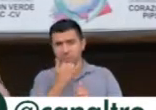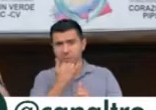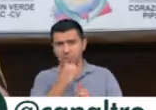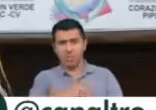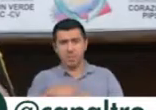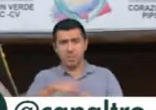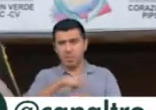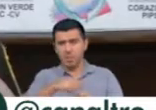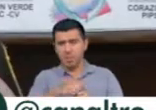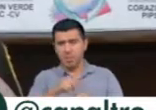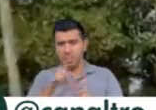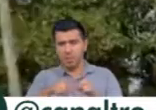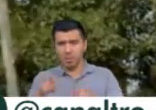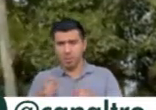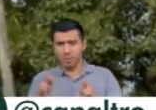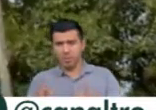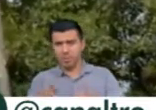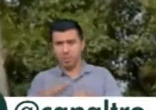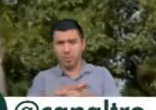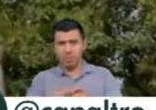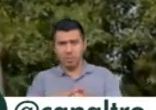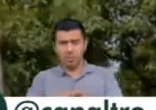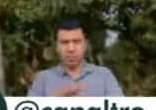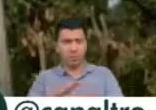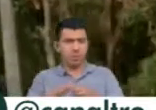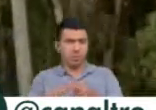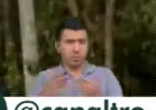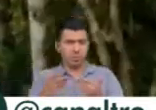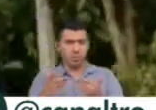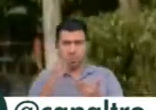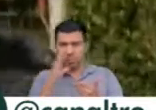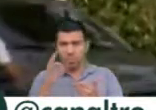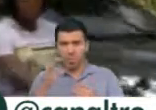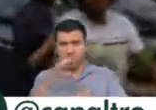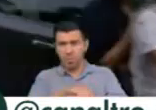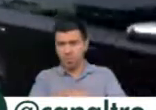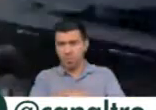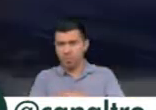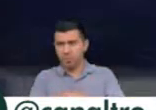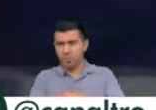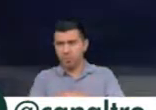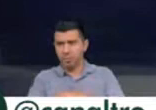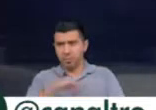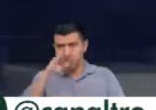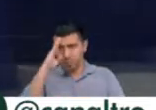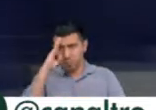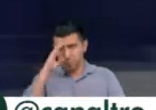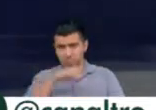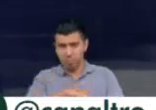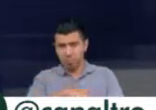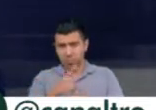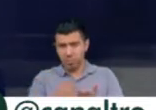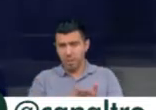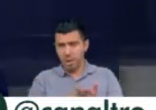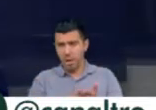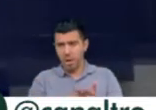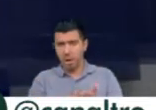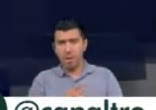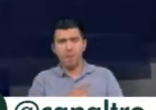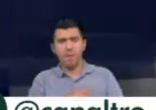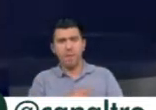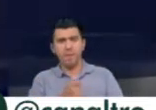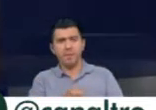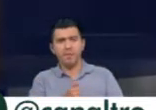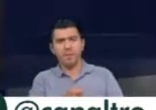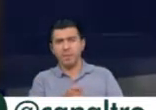barrio y algunos sectores de la ciudad. El presunto agresor fue detenido y capturado por la policía, quien lo dejó a disposición de la fiscalía,